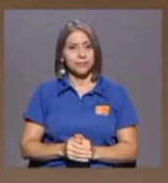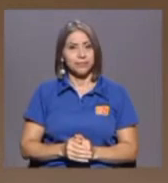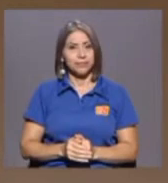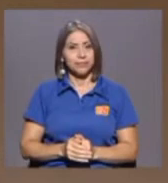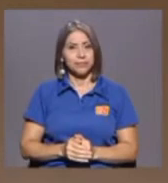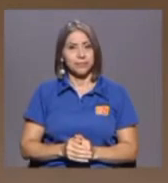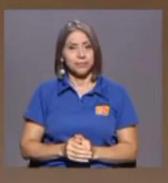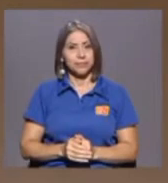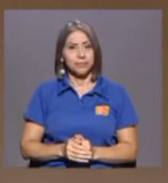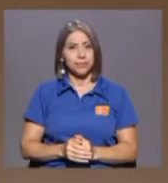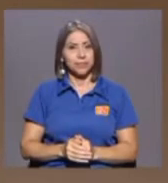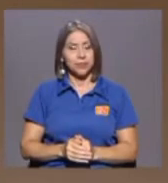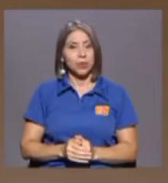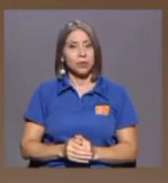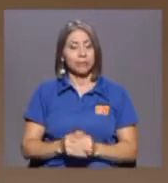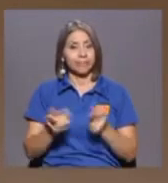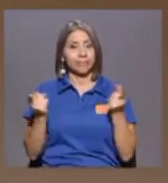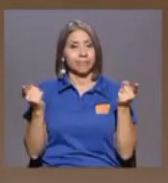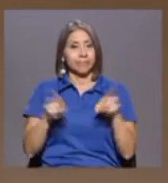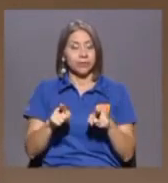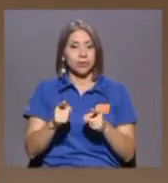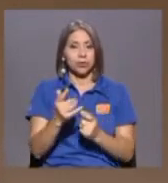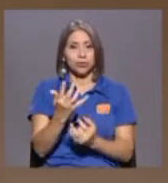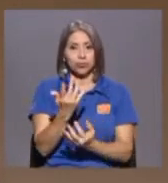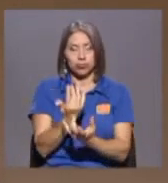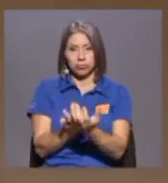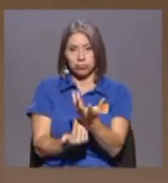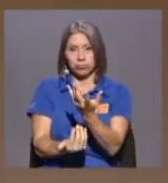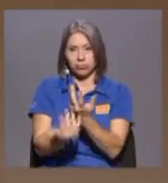tuvo un incendio que quemó